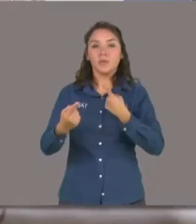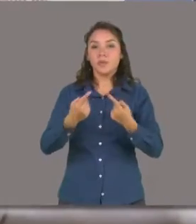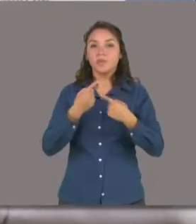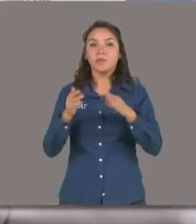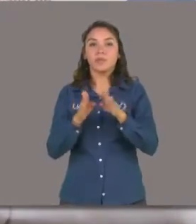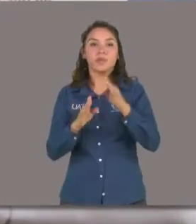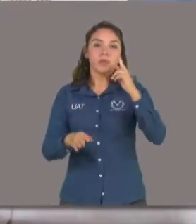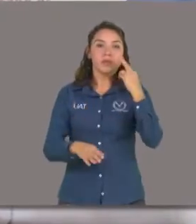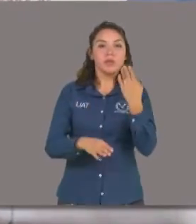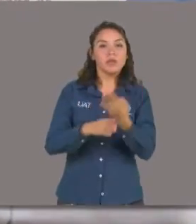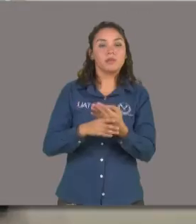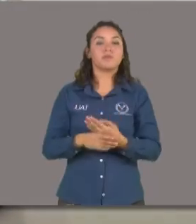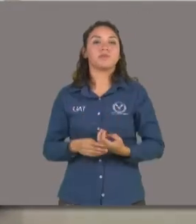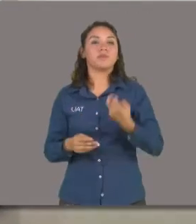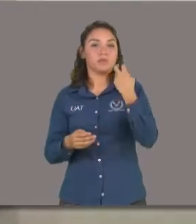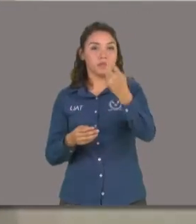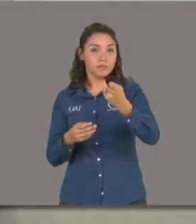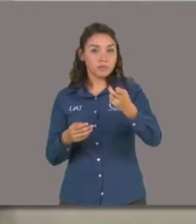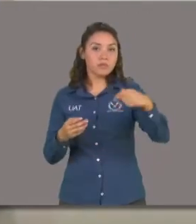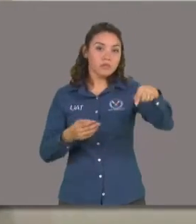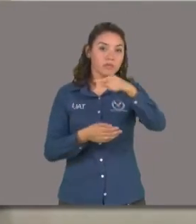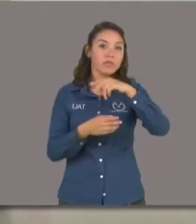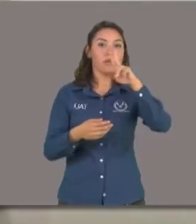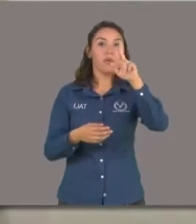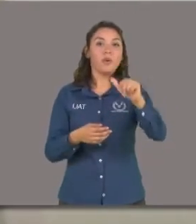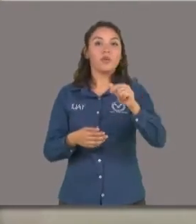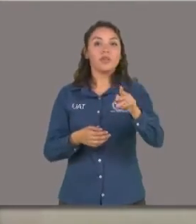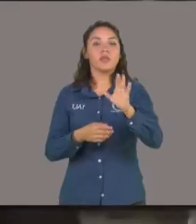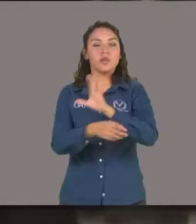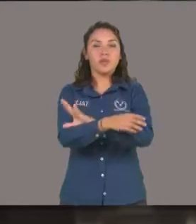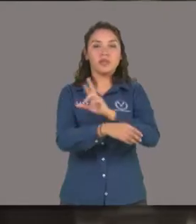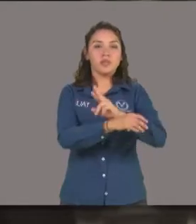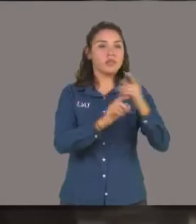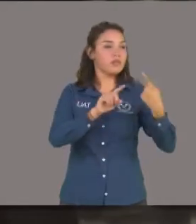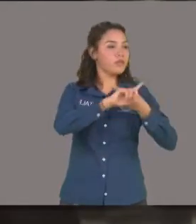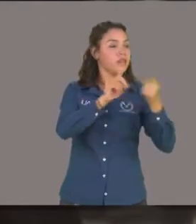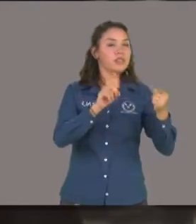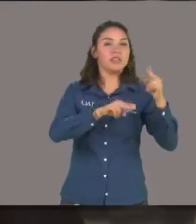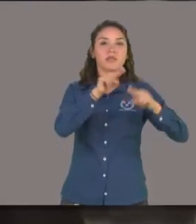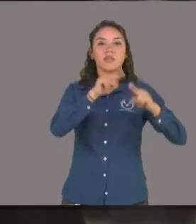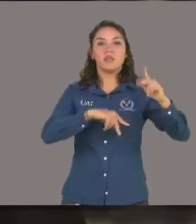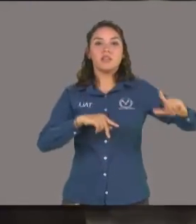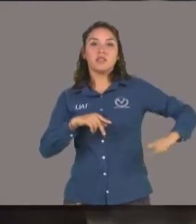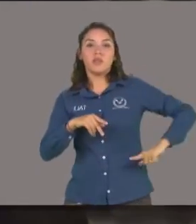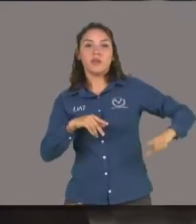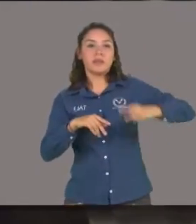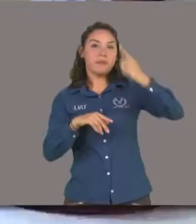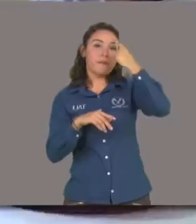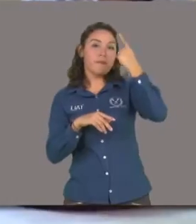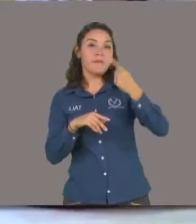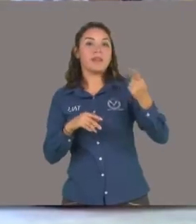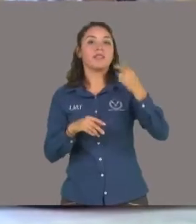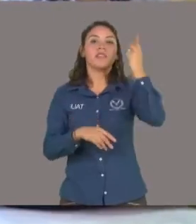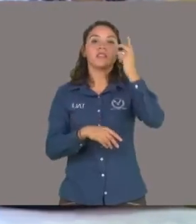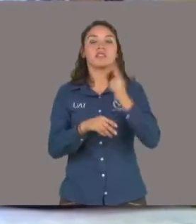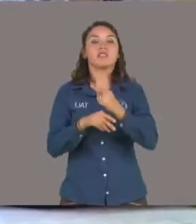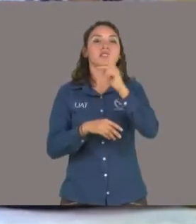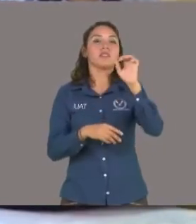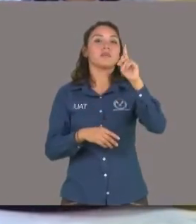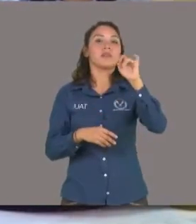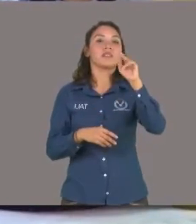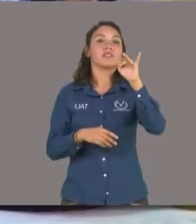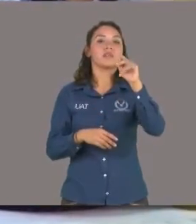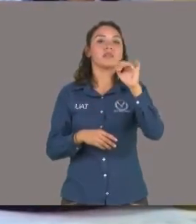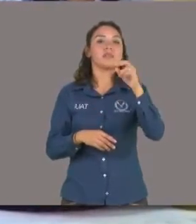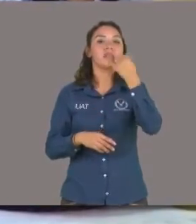La Universidad Autónoma de Tamaulipas es un factor que incide en la comunidad, así como un actor de importancia en el correcto funcionamiento de la misma. Esta casa